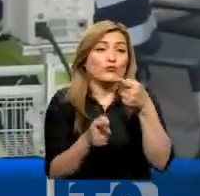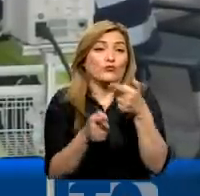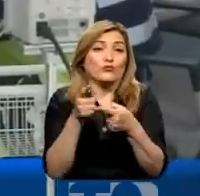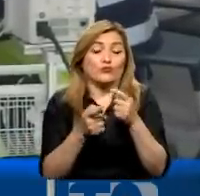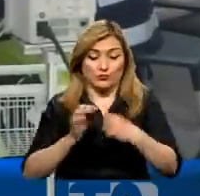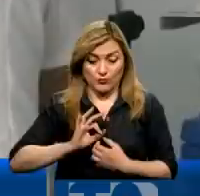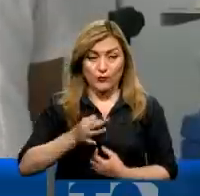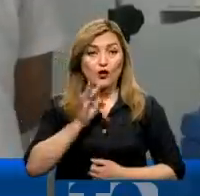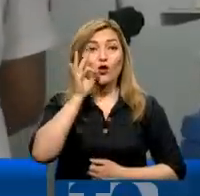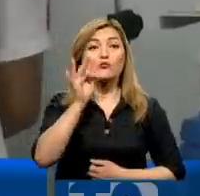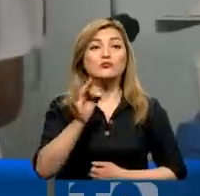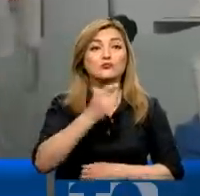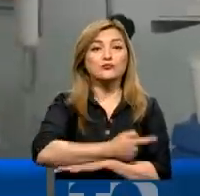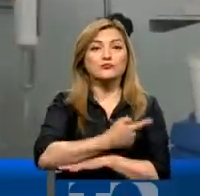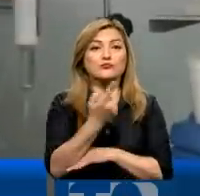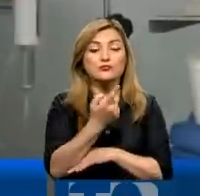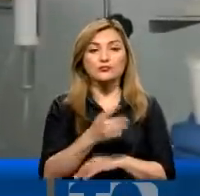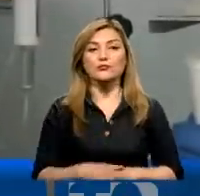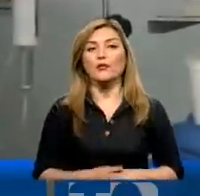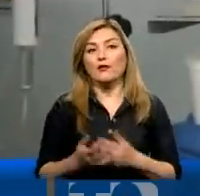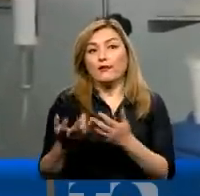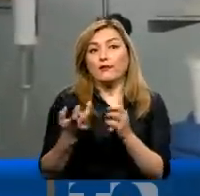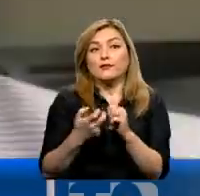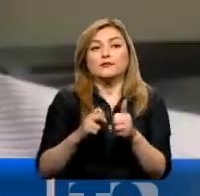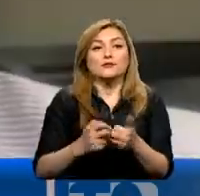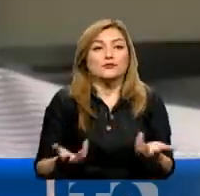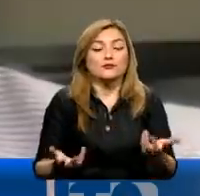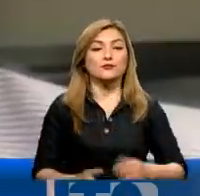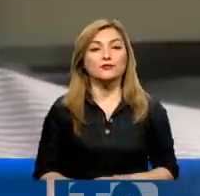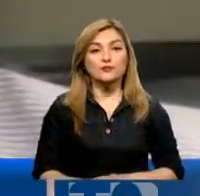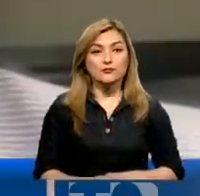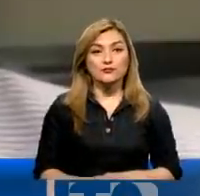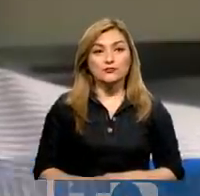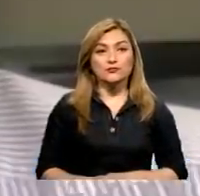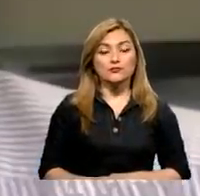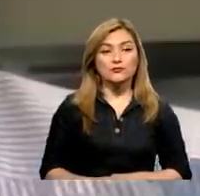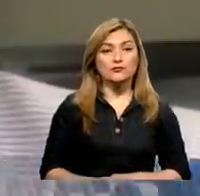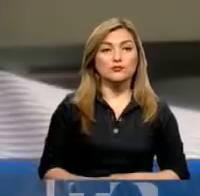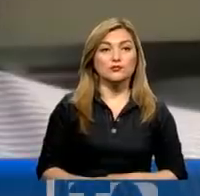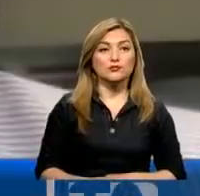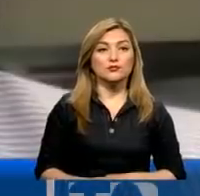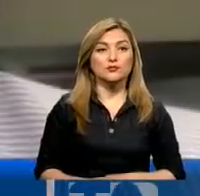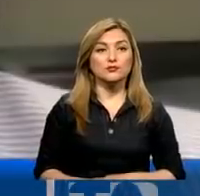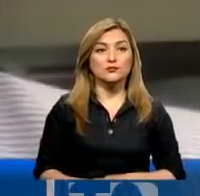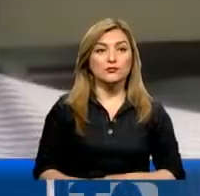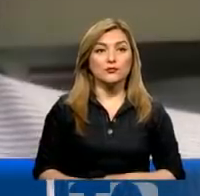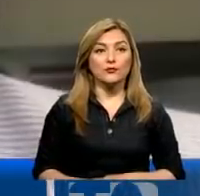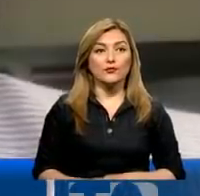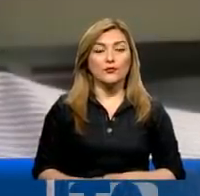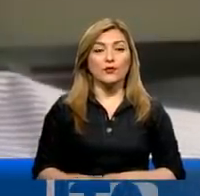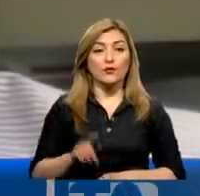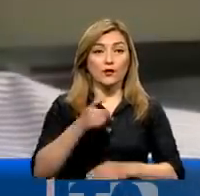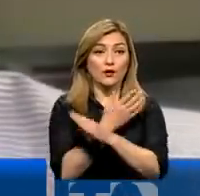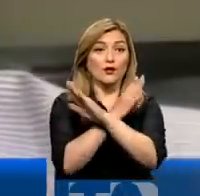la que vivimos, en la que cada día cuenta, ese es un problema. Una, para poder prevenir, para poder saber qué cantón o